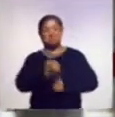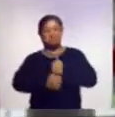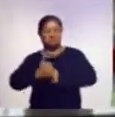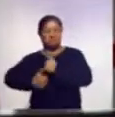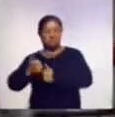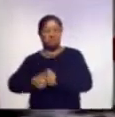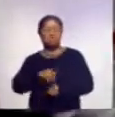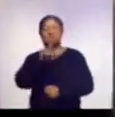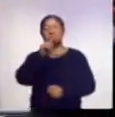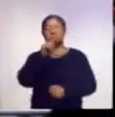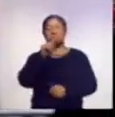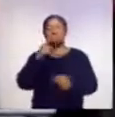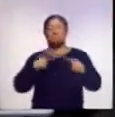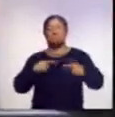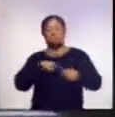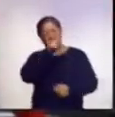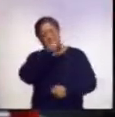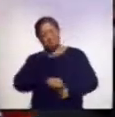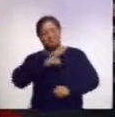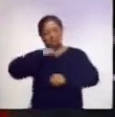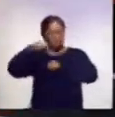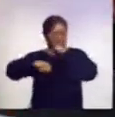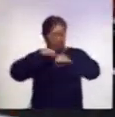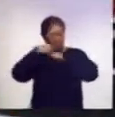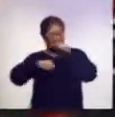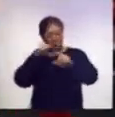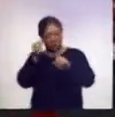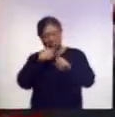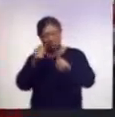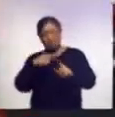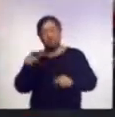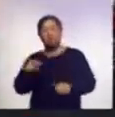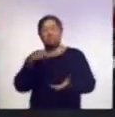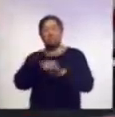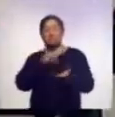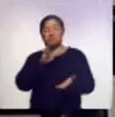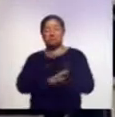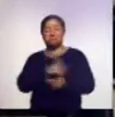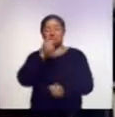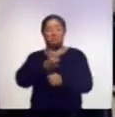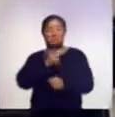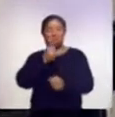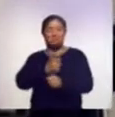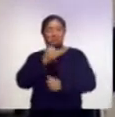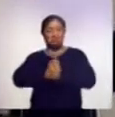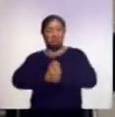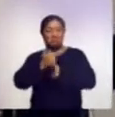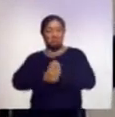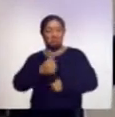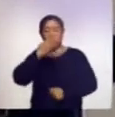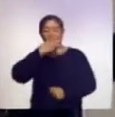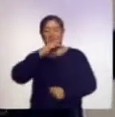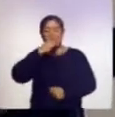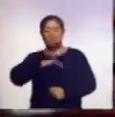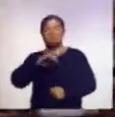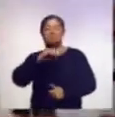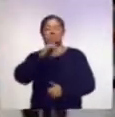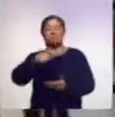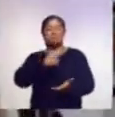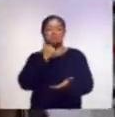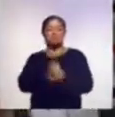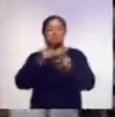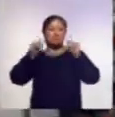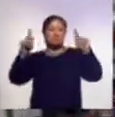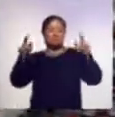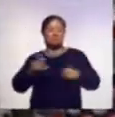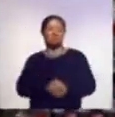Fueron 70 peleadores los que se dieron cita en el primer campeonato abierto de Muay Thai celebrado en la ciudad de Tlaxcala, un evento